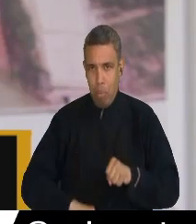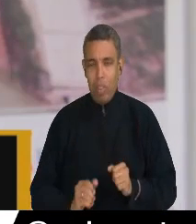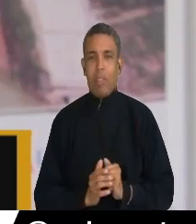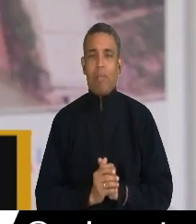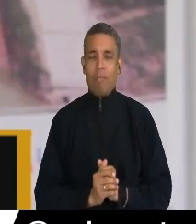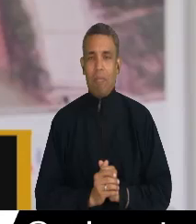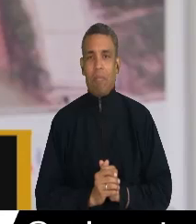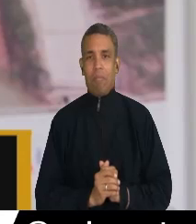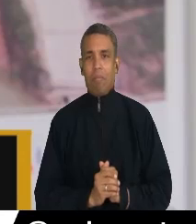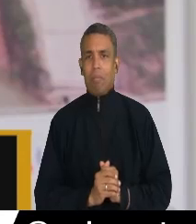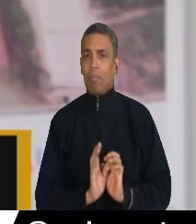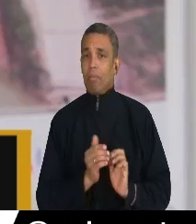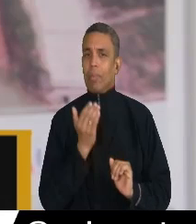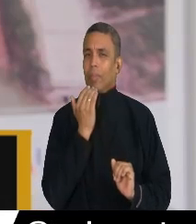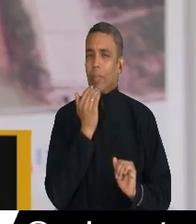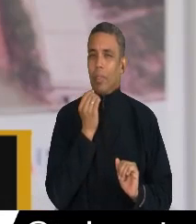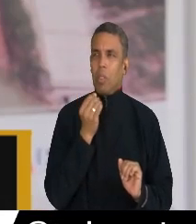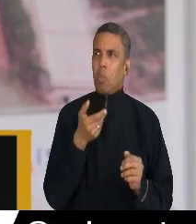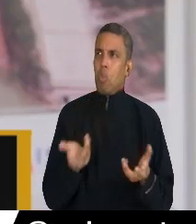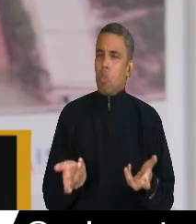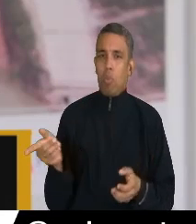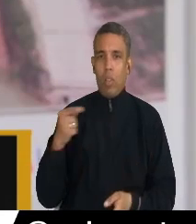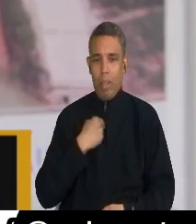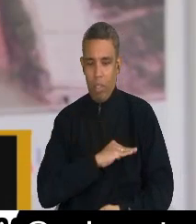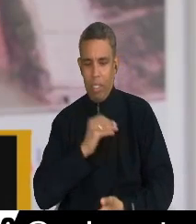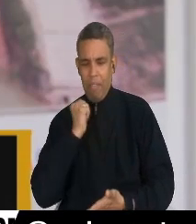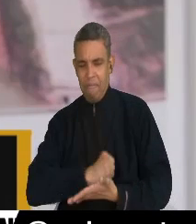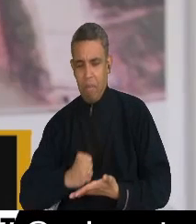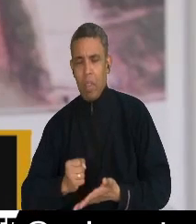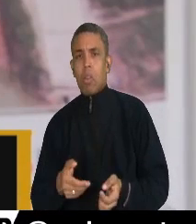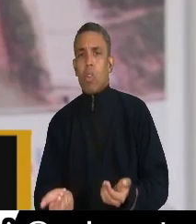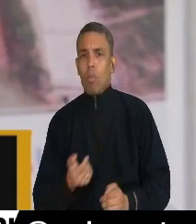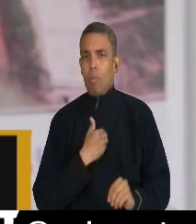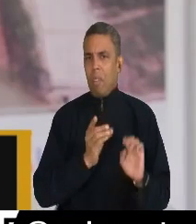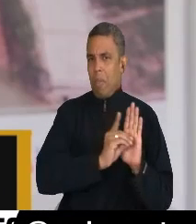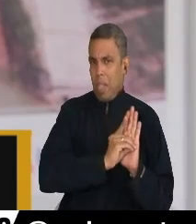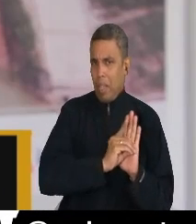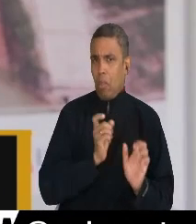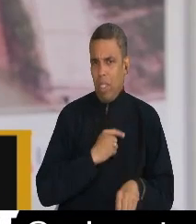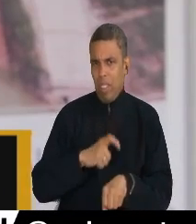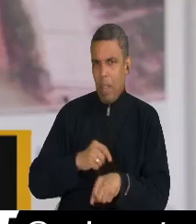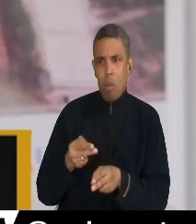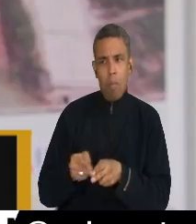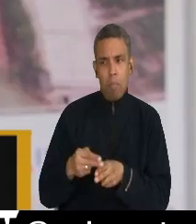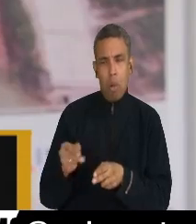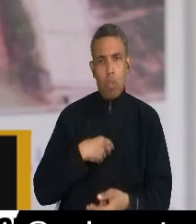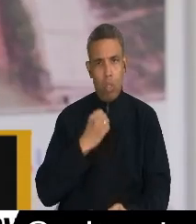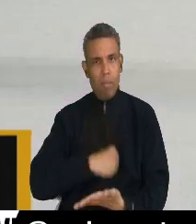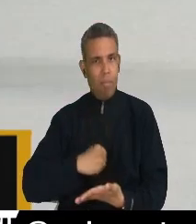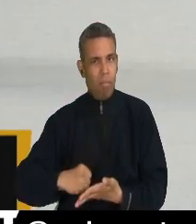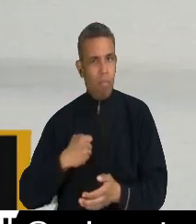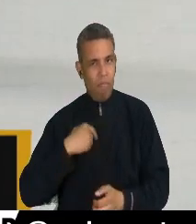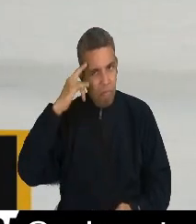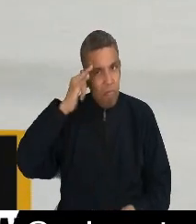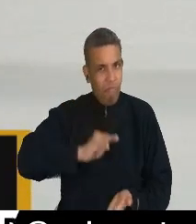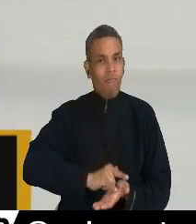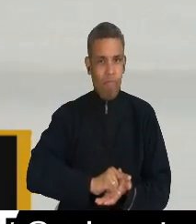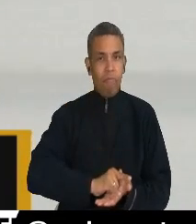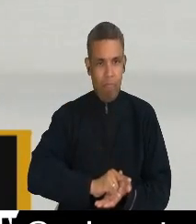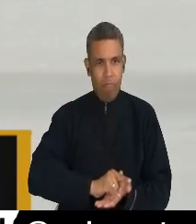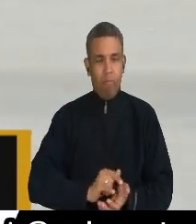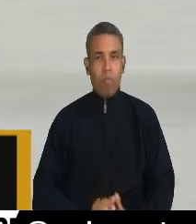sea a través de decreto, por medio del cual en el corto plazo ya estaría adoptándose su implementación para regular todos los usos establecidos. Este es